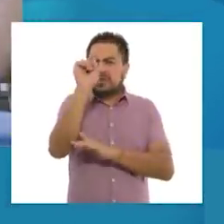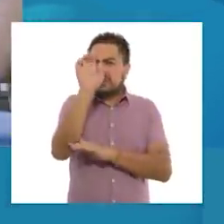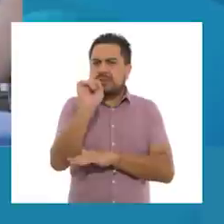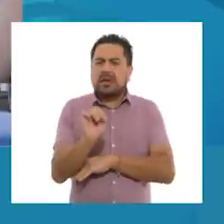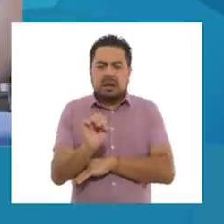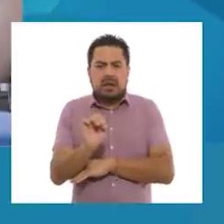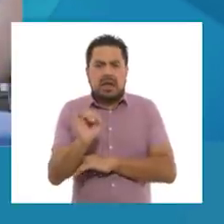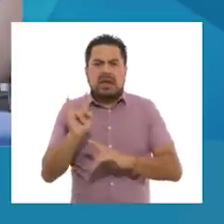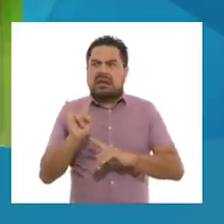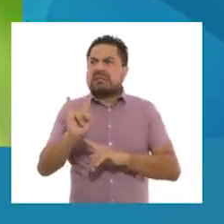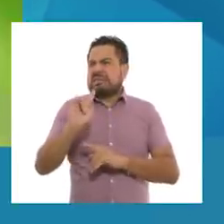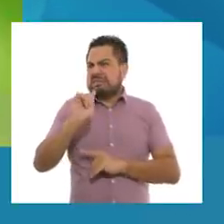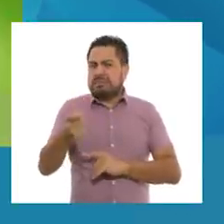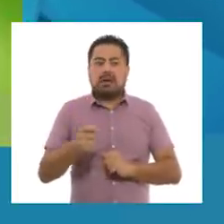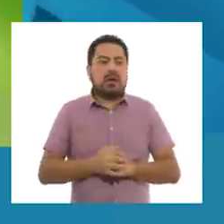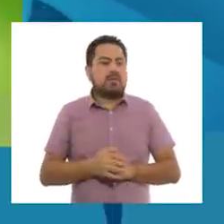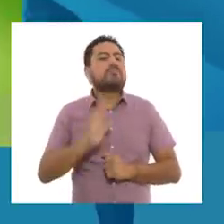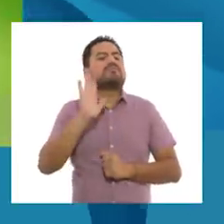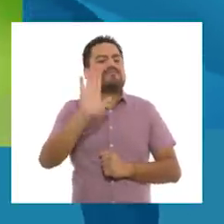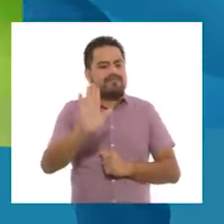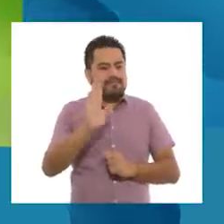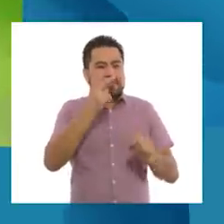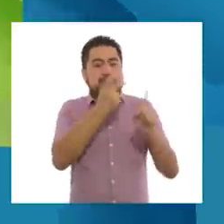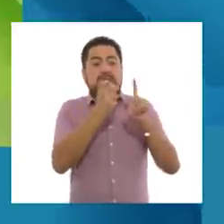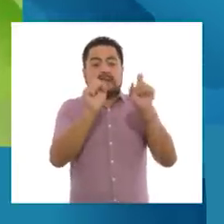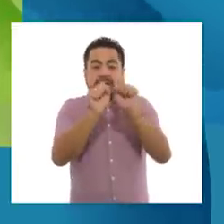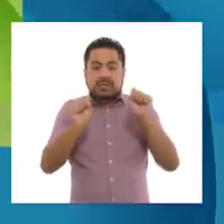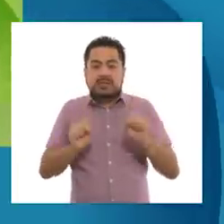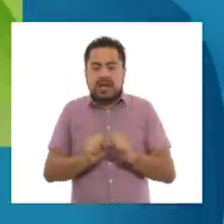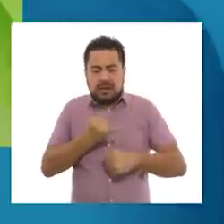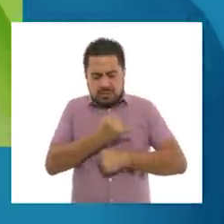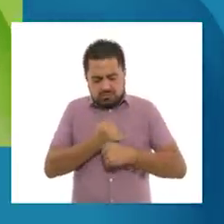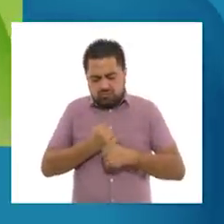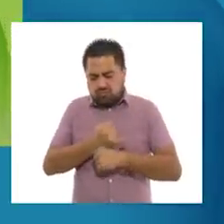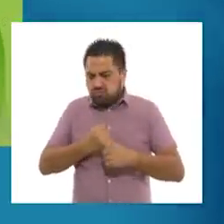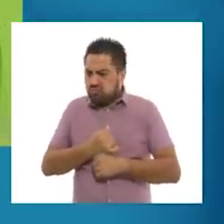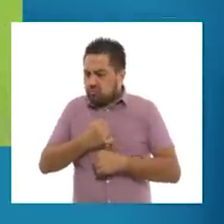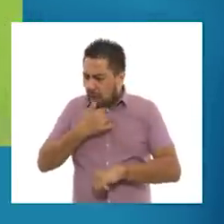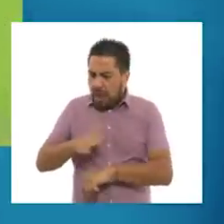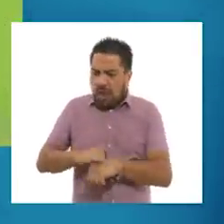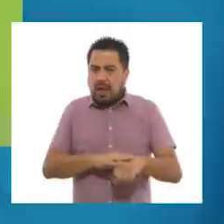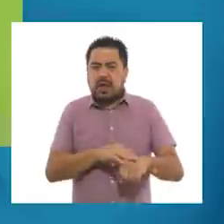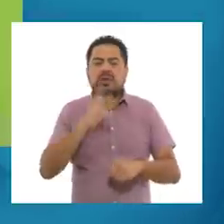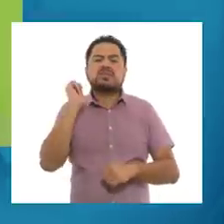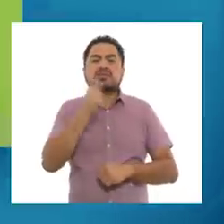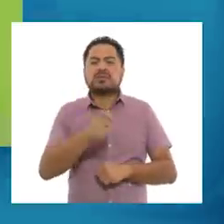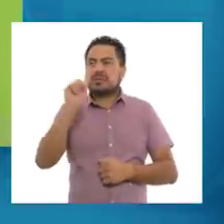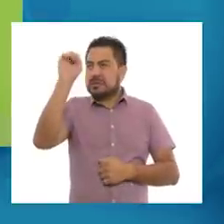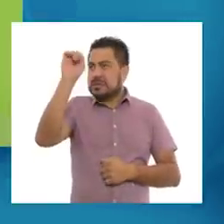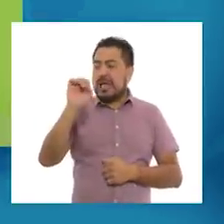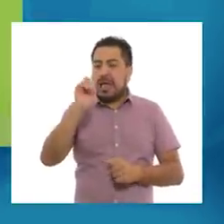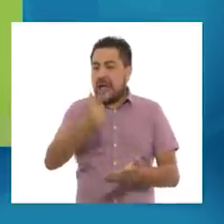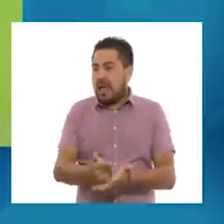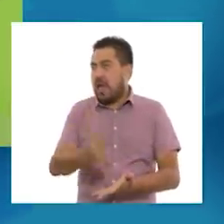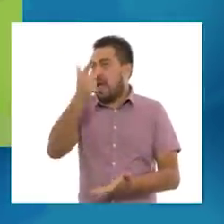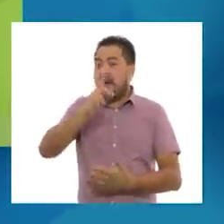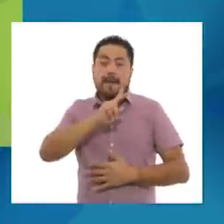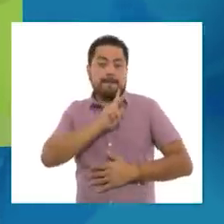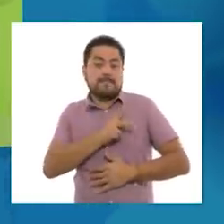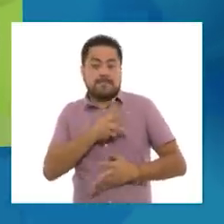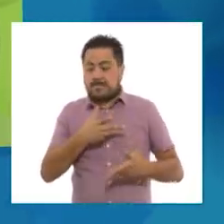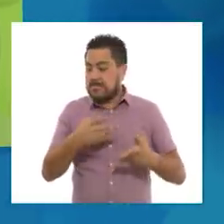su cartel? ¿Qué es eso? Ah, pues es un sistema de monitoreo. Se le llama semáforo de riesgo